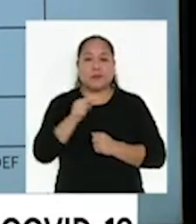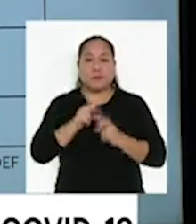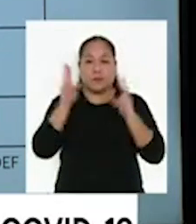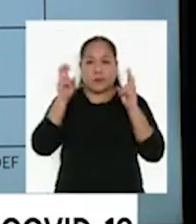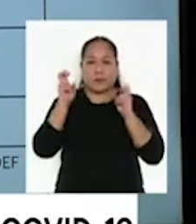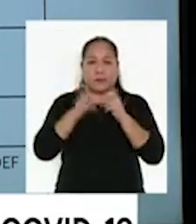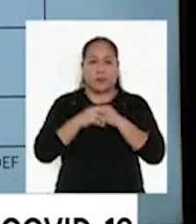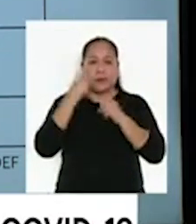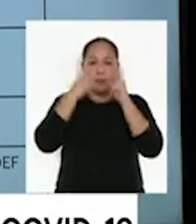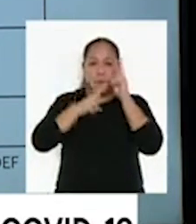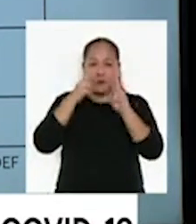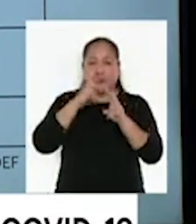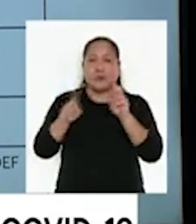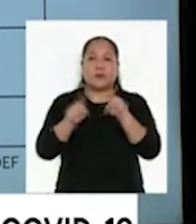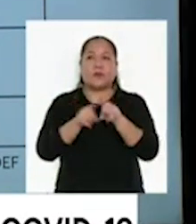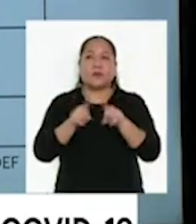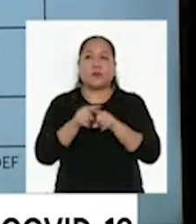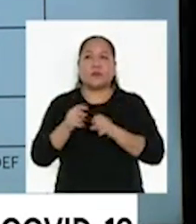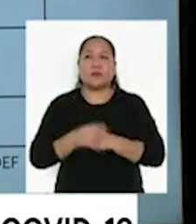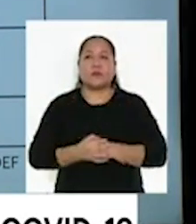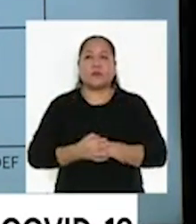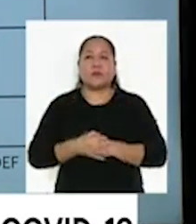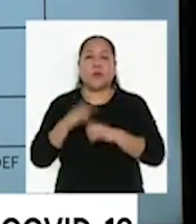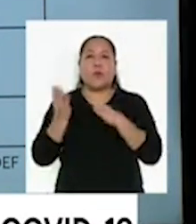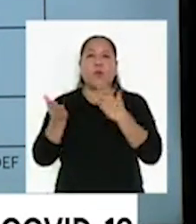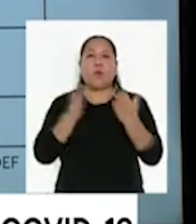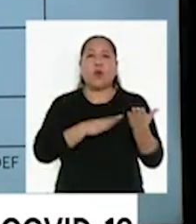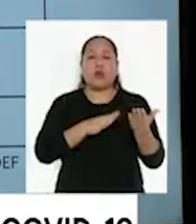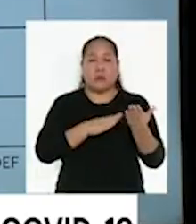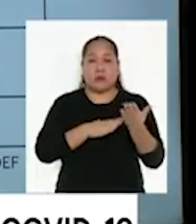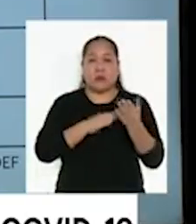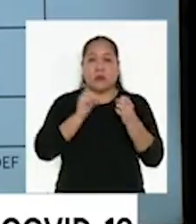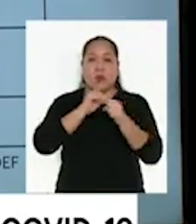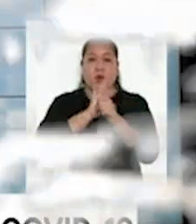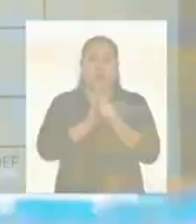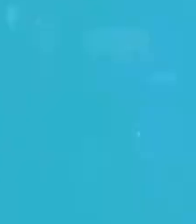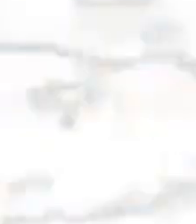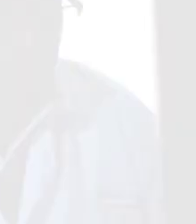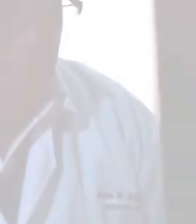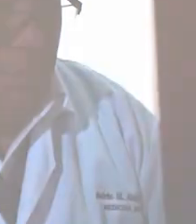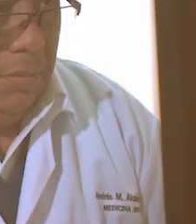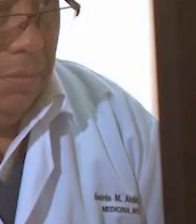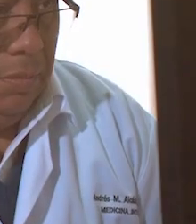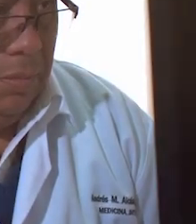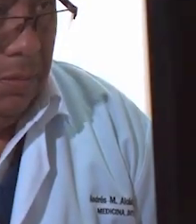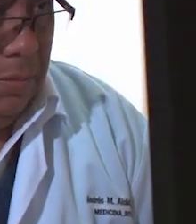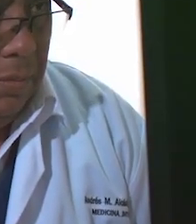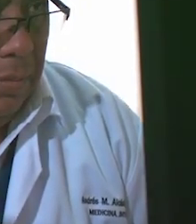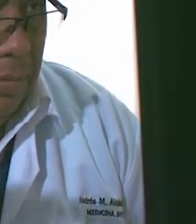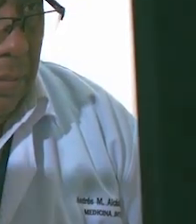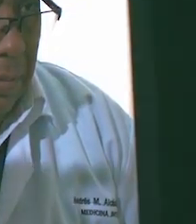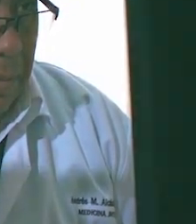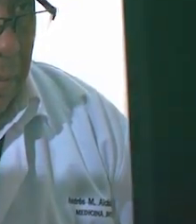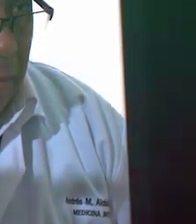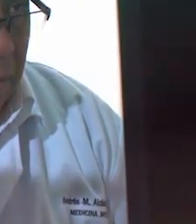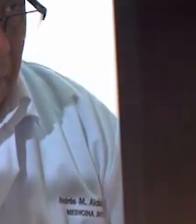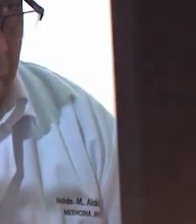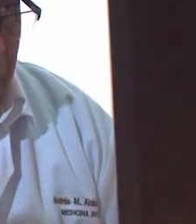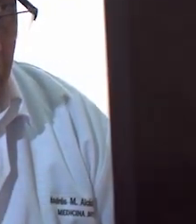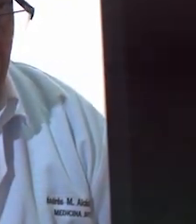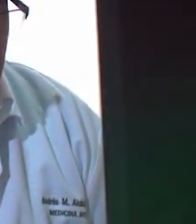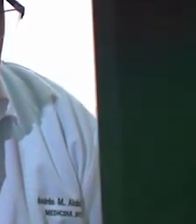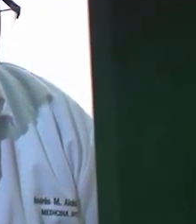estamos considerándolos también como un caso de muerte COVID, quizás con menor certeza de diagnóstico. Pues en el registro del Sistema